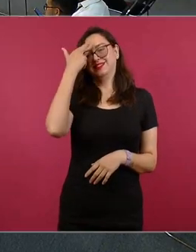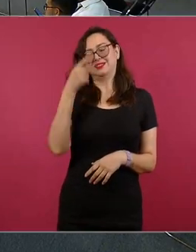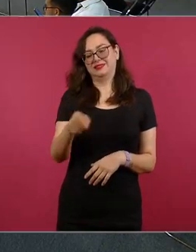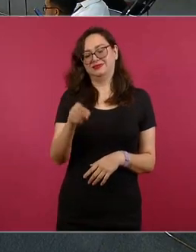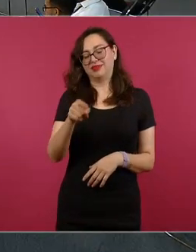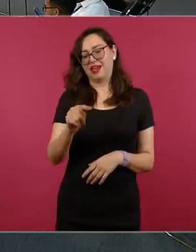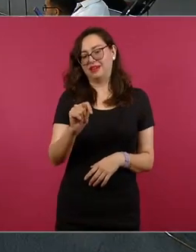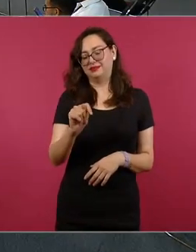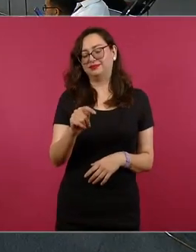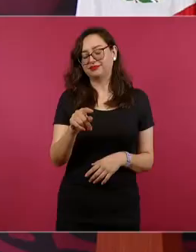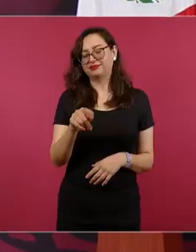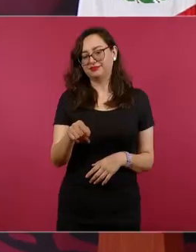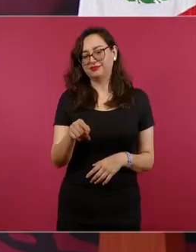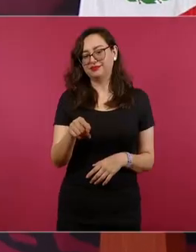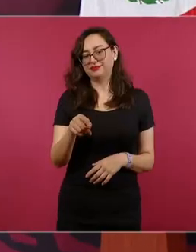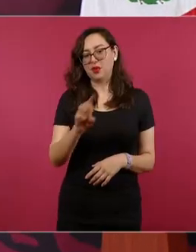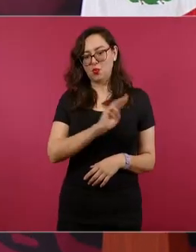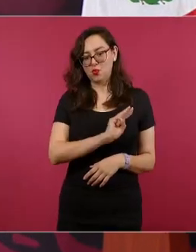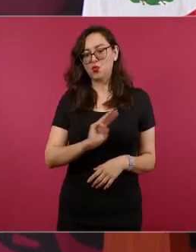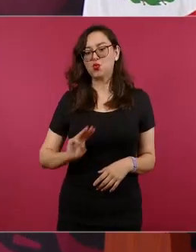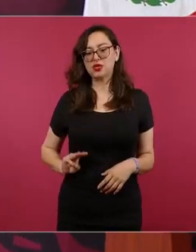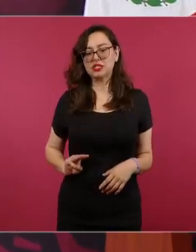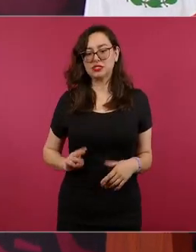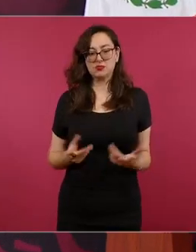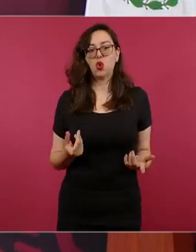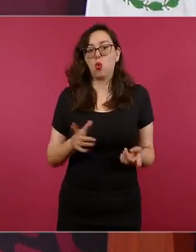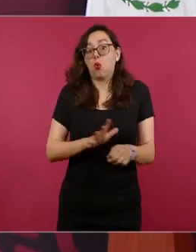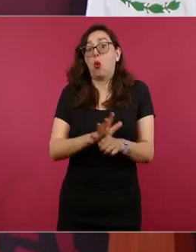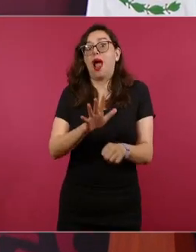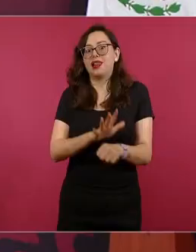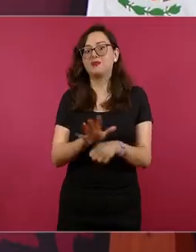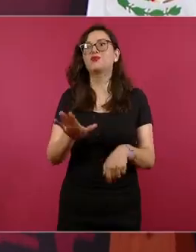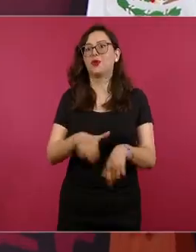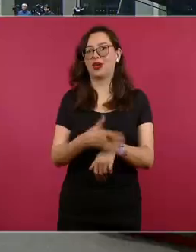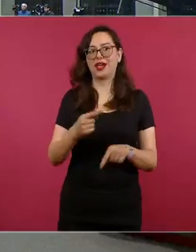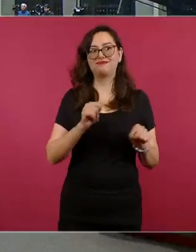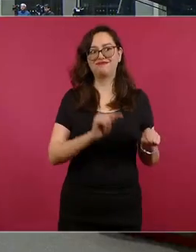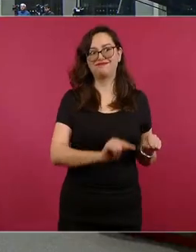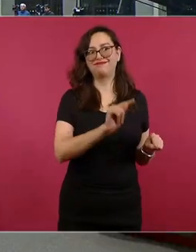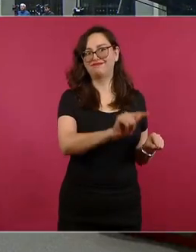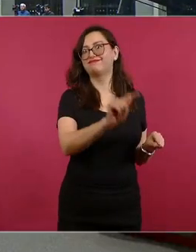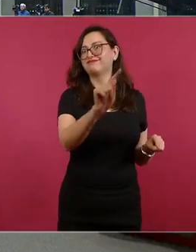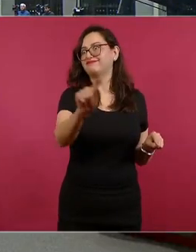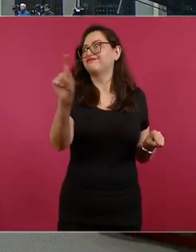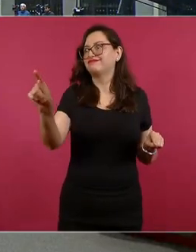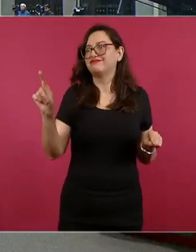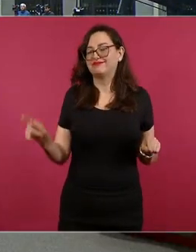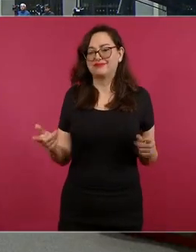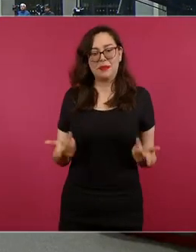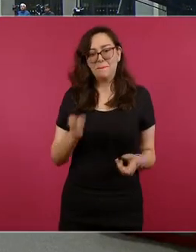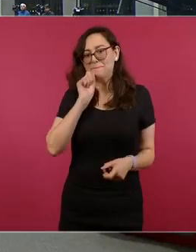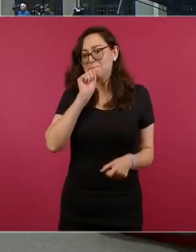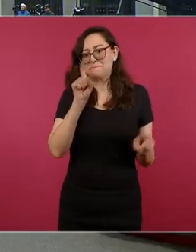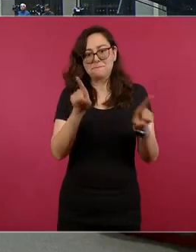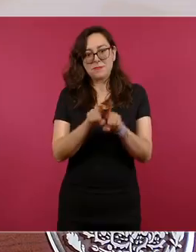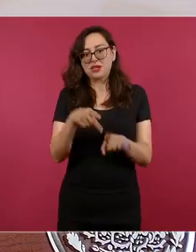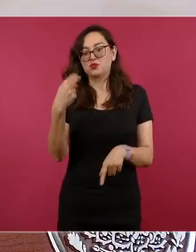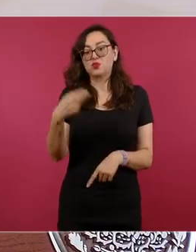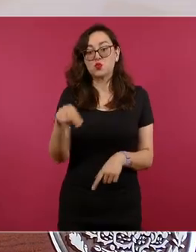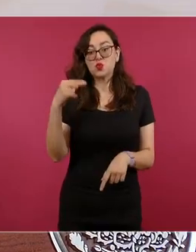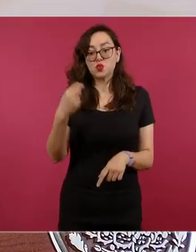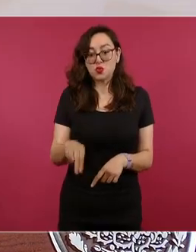Ese que te comento, que está en los límites de Puebla con Oaxaca, es